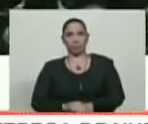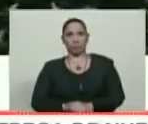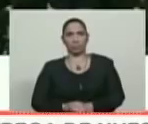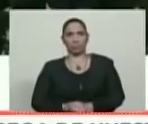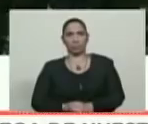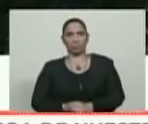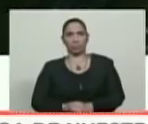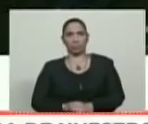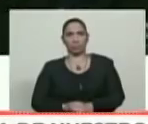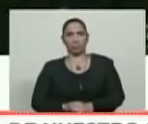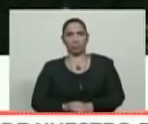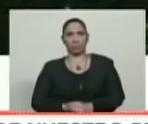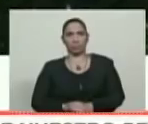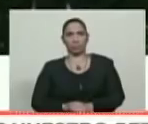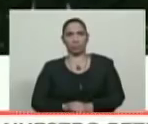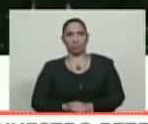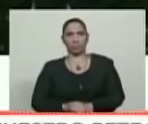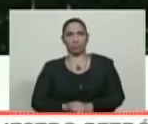de fabricación rusa,